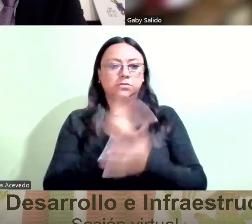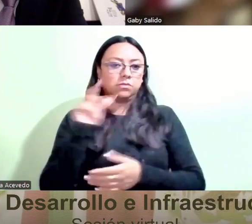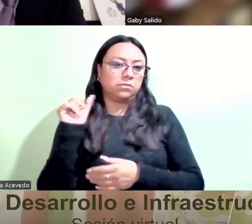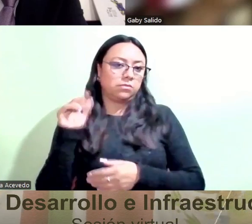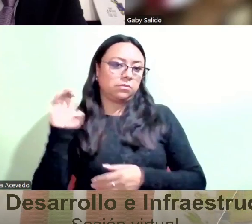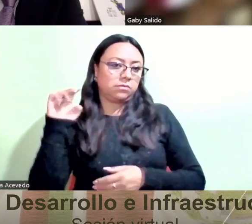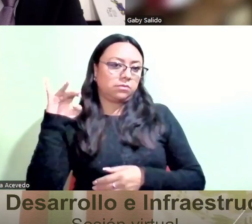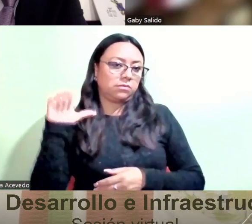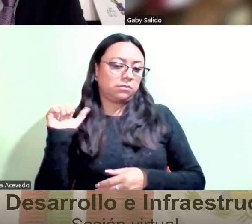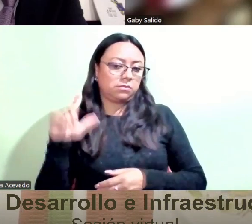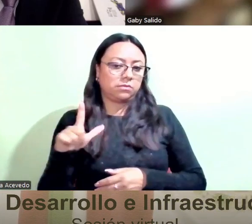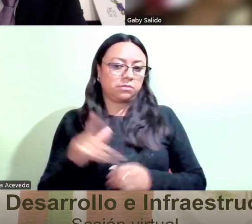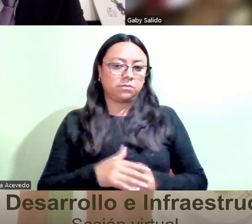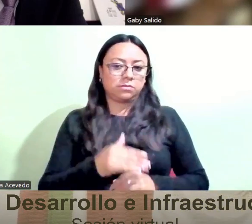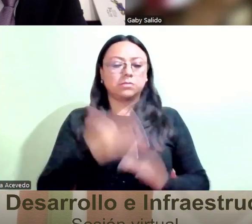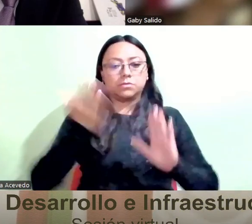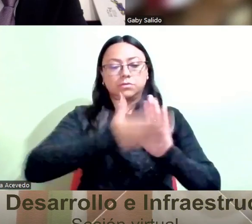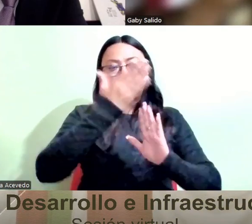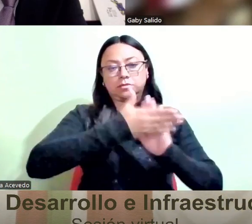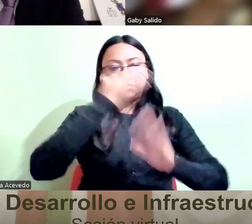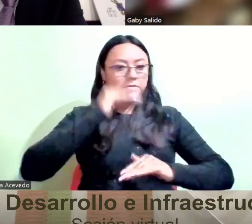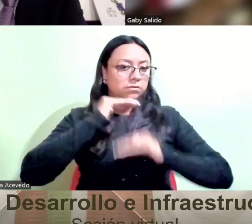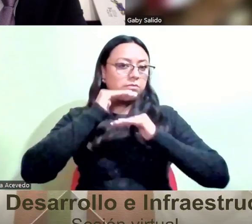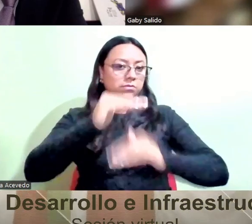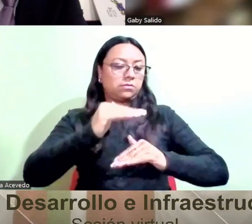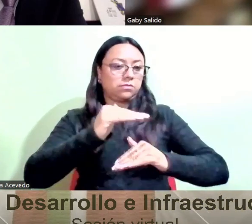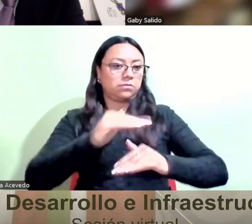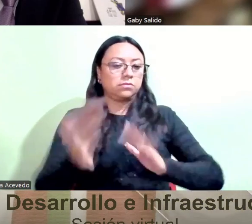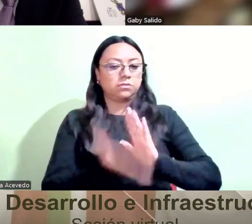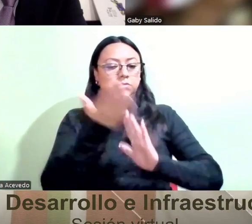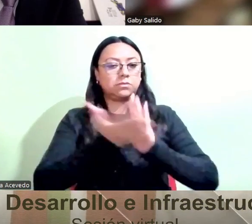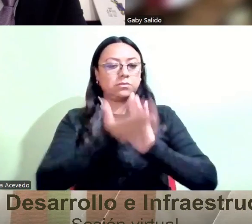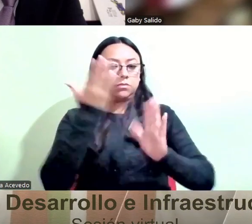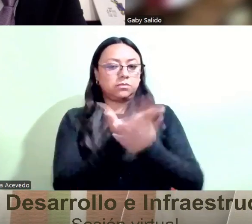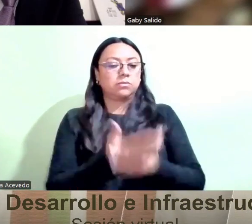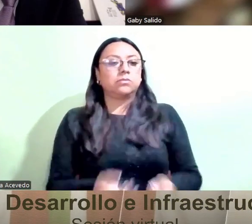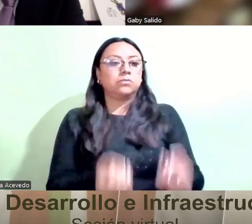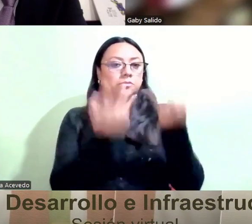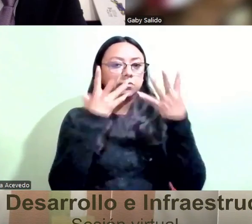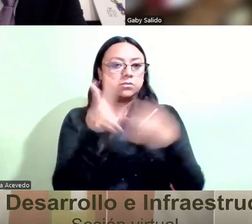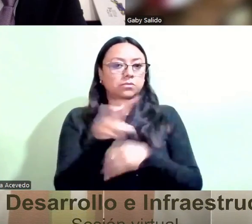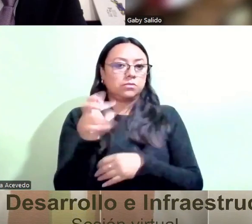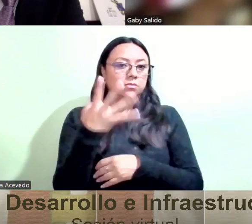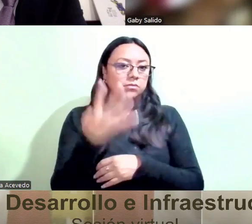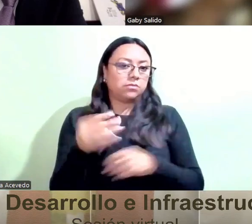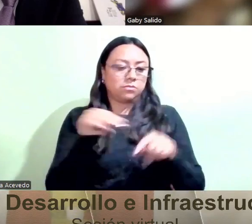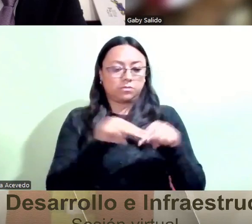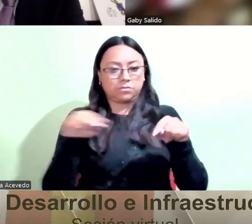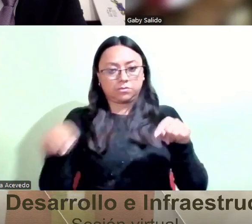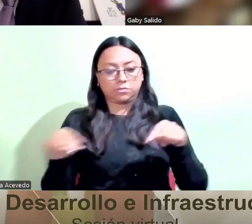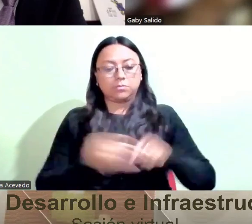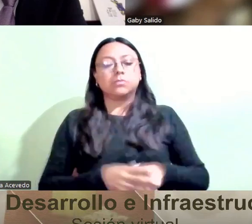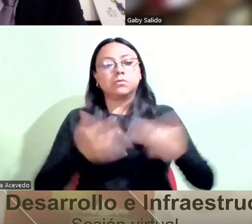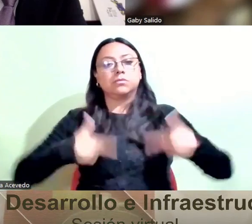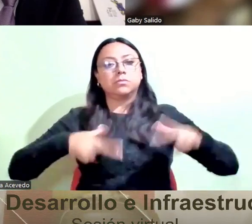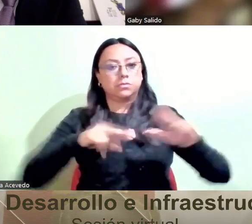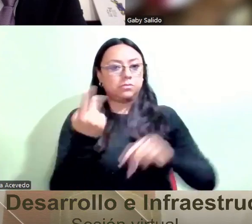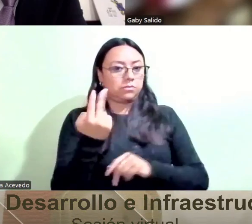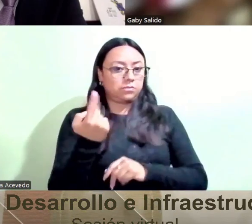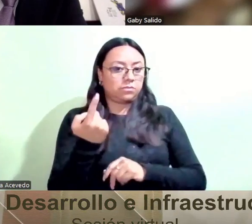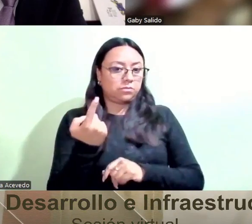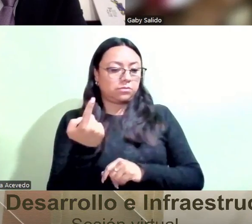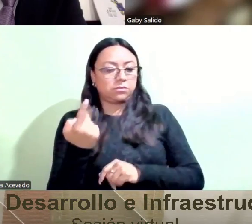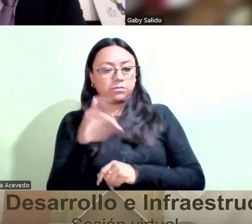superficie máxima de construcción se incrementaría en 204 metros, lo que representa el 125% en relación a la